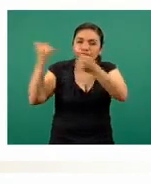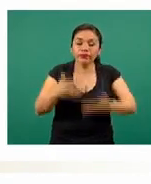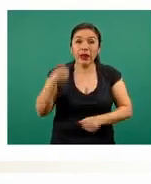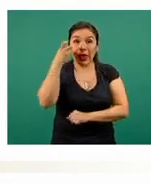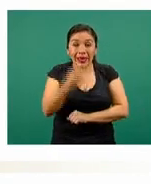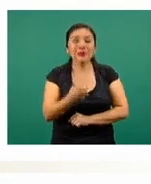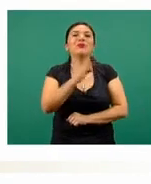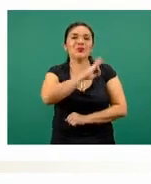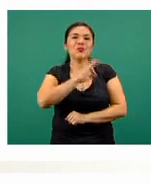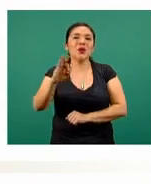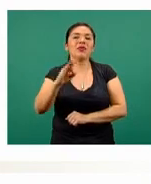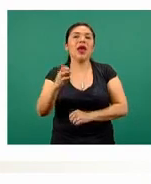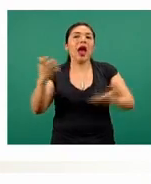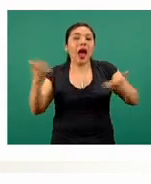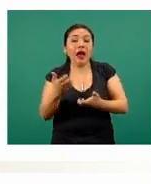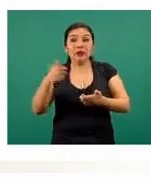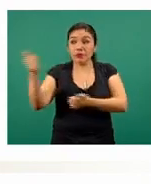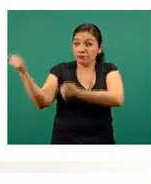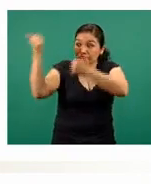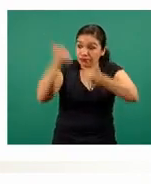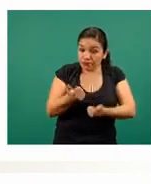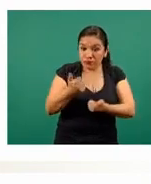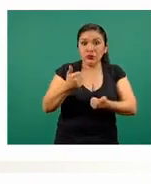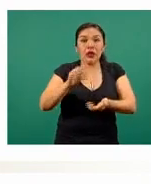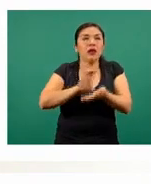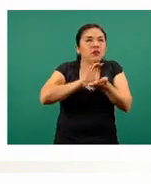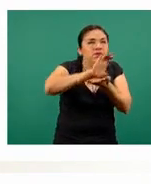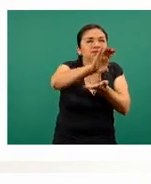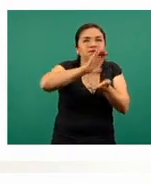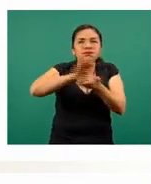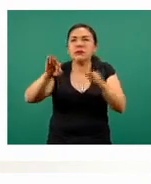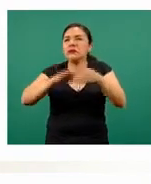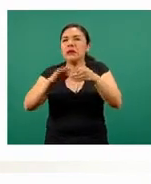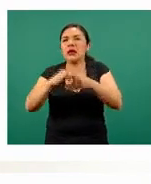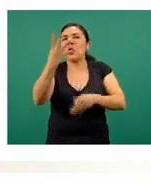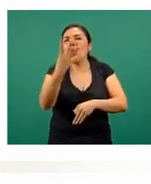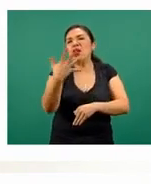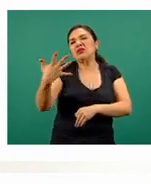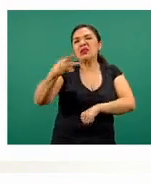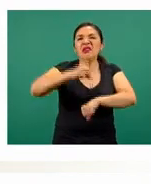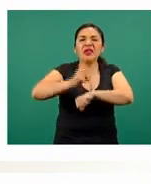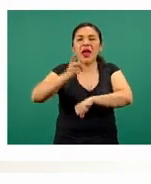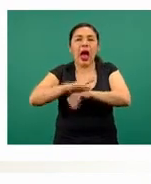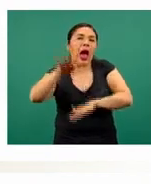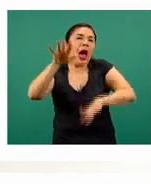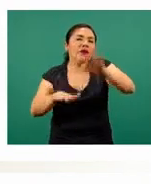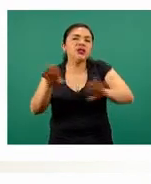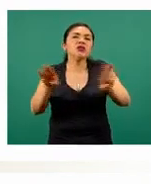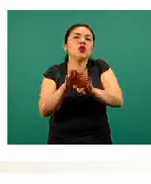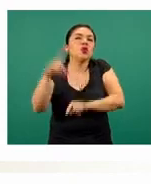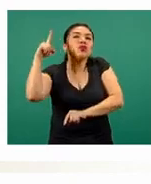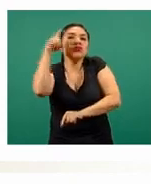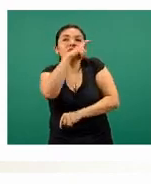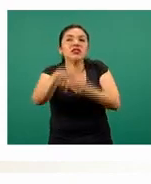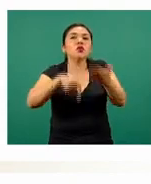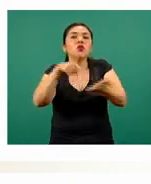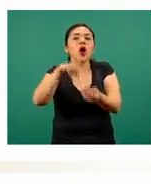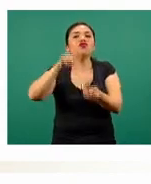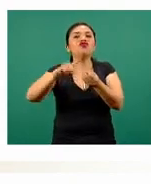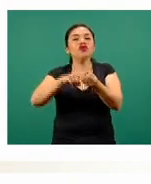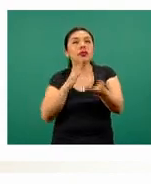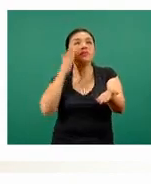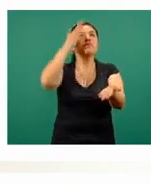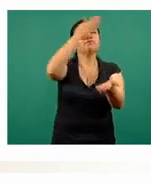permite enviar el paquete, lo que lleva más o menos unos 4 días o 5 a veces, según la complejidad de los sitios donde